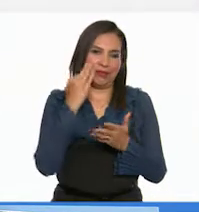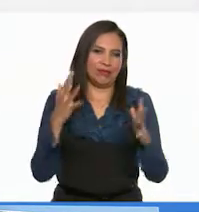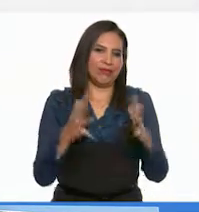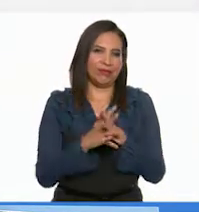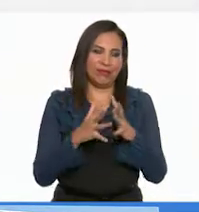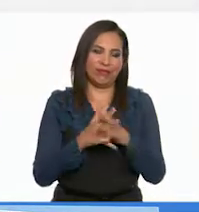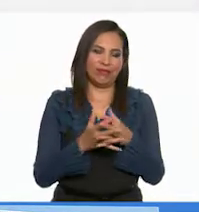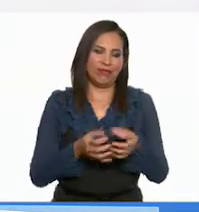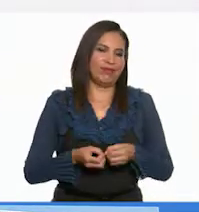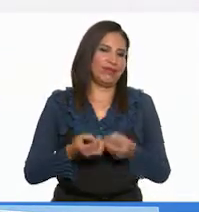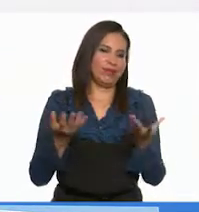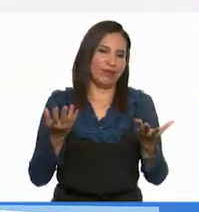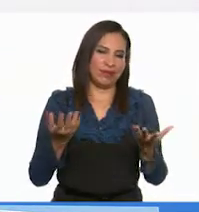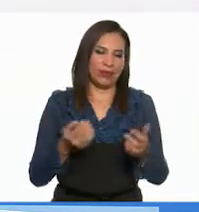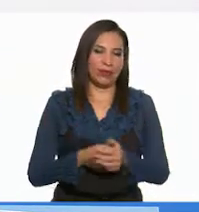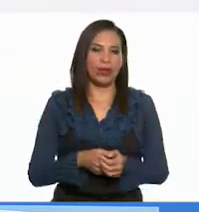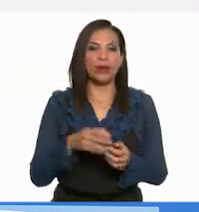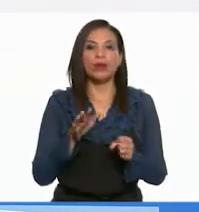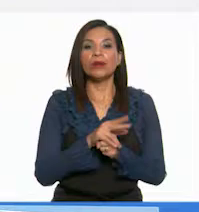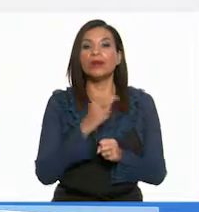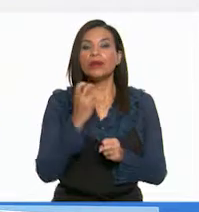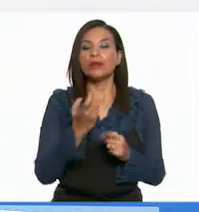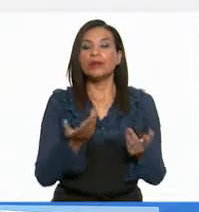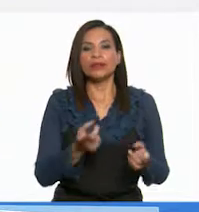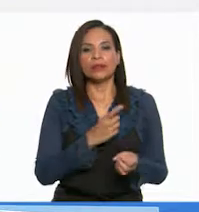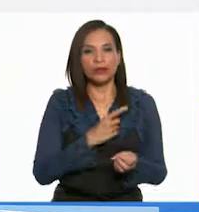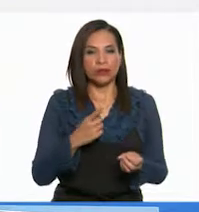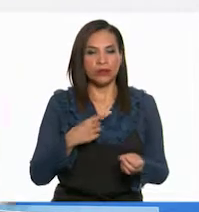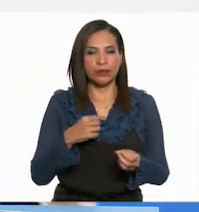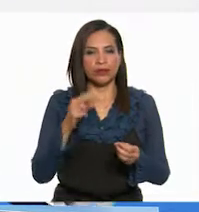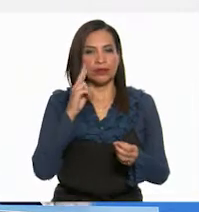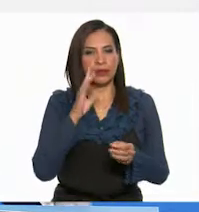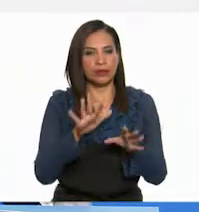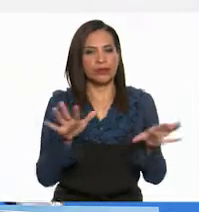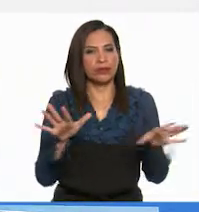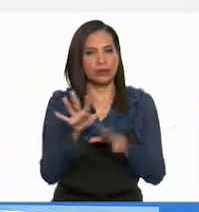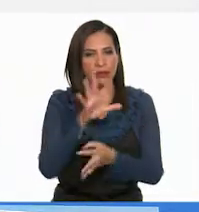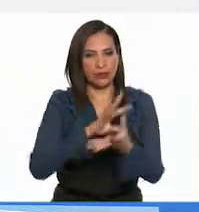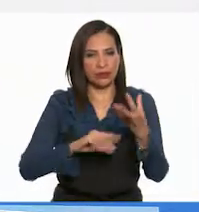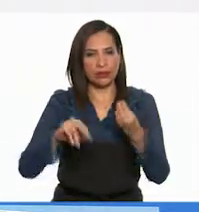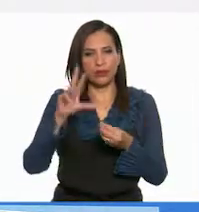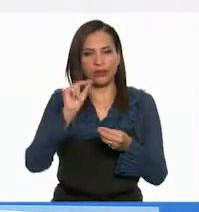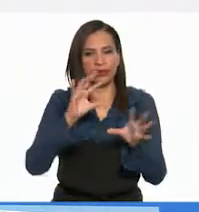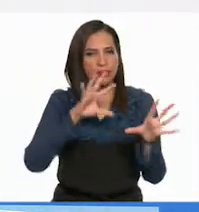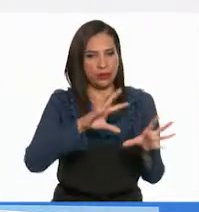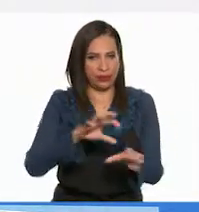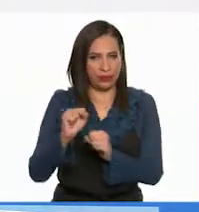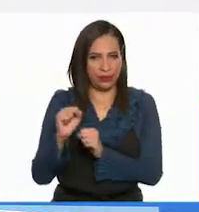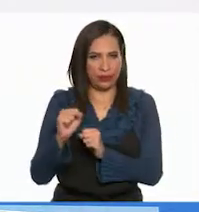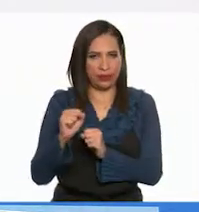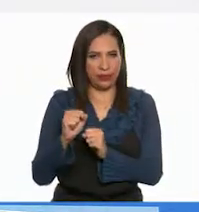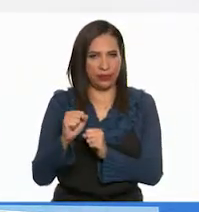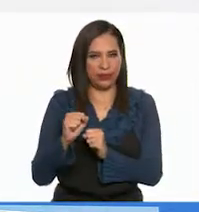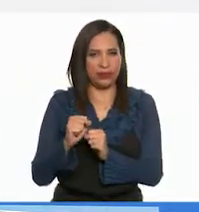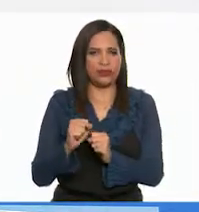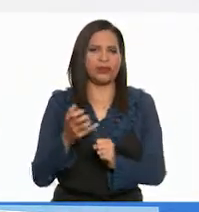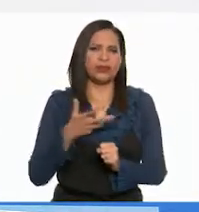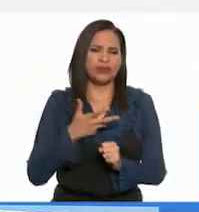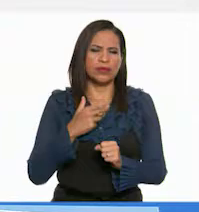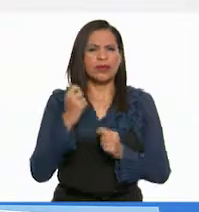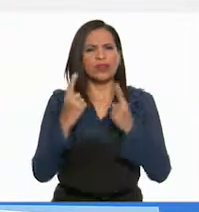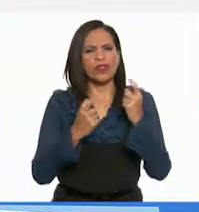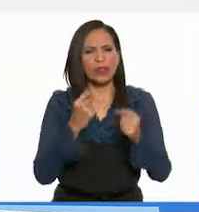guerra, por supuesto, por lo cual debíamos trasladarnos para no ser capturados. Tuvimos